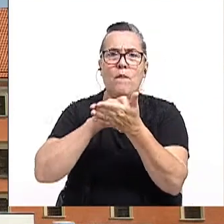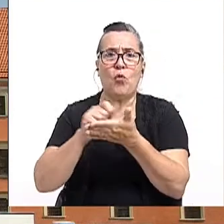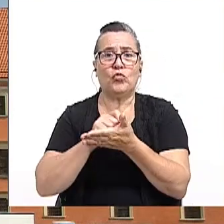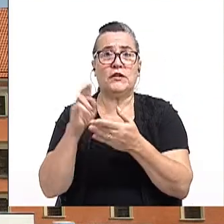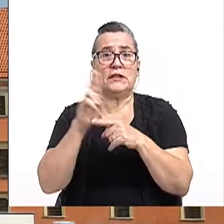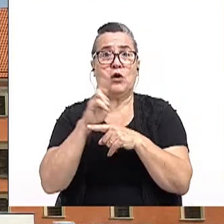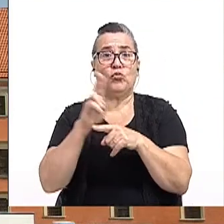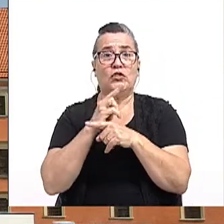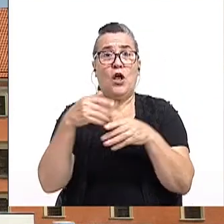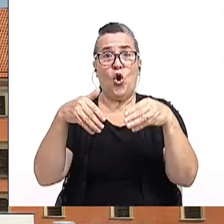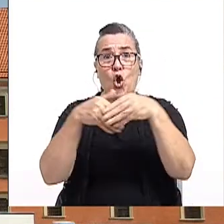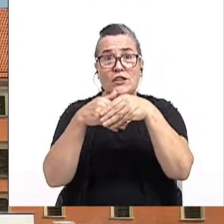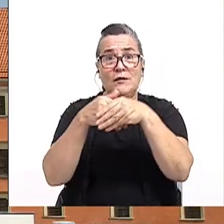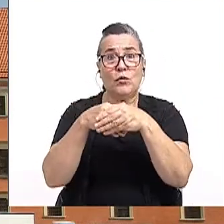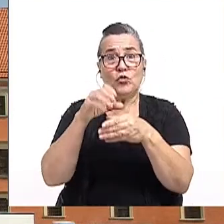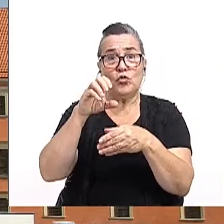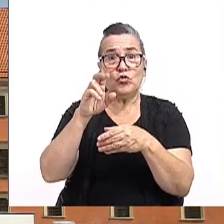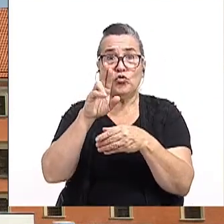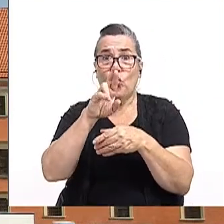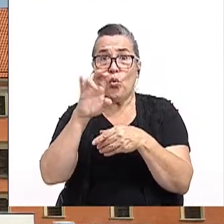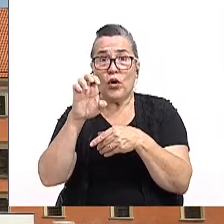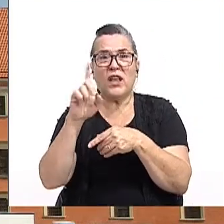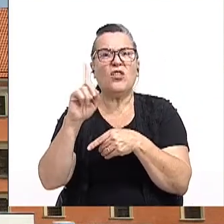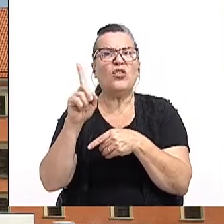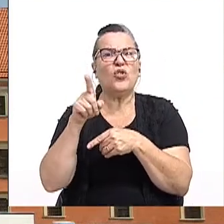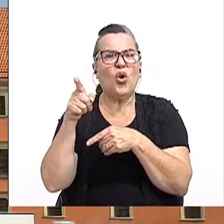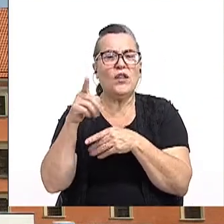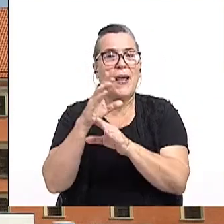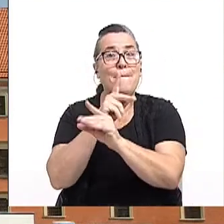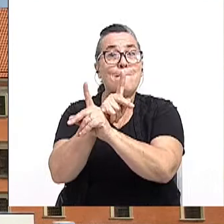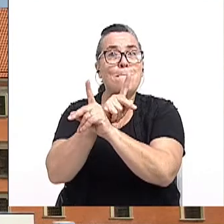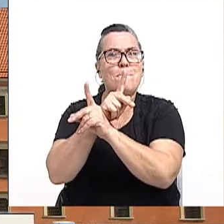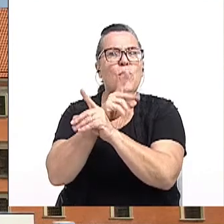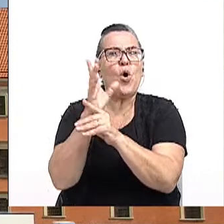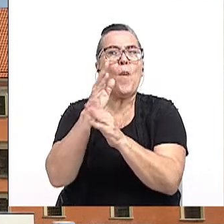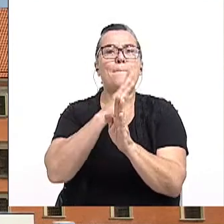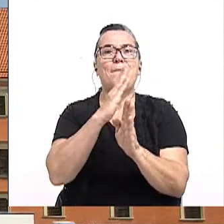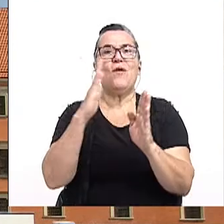utilizaron los esposos Curie se encuentran protegidos en una